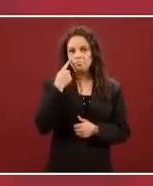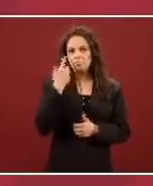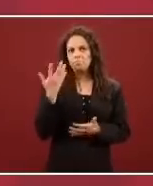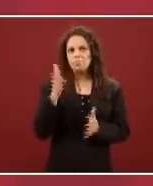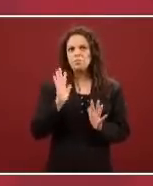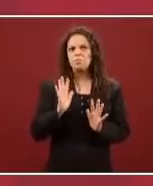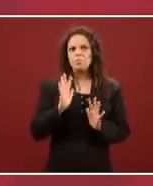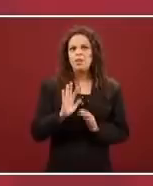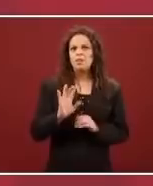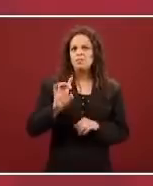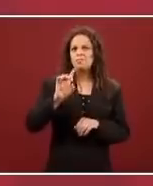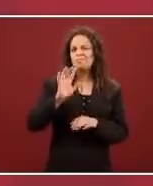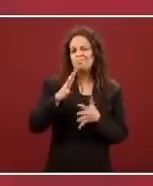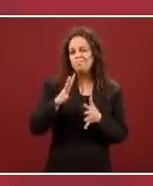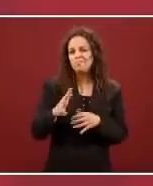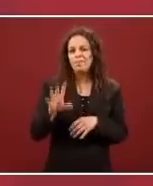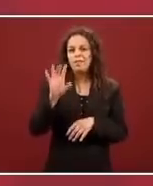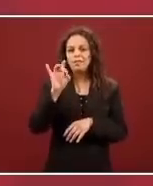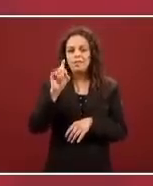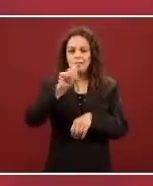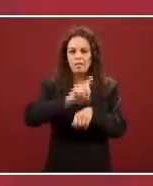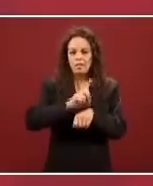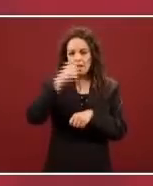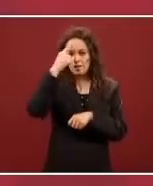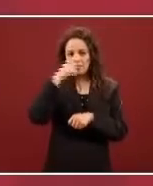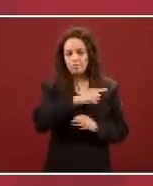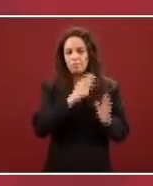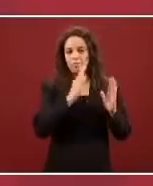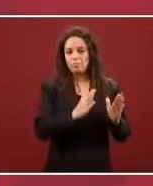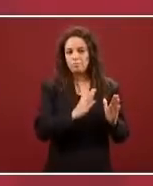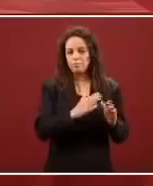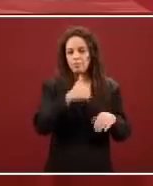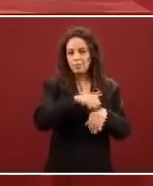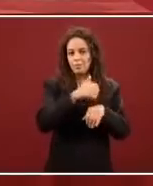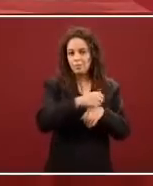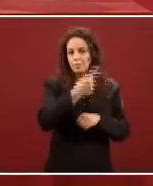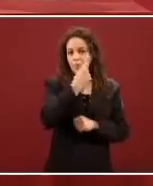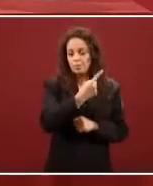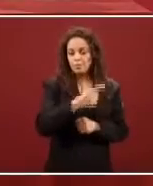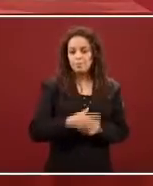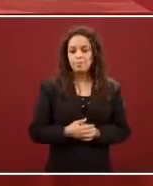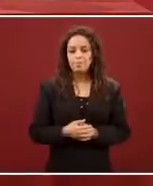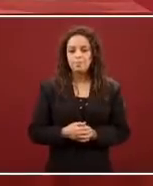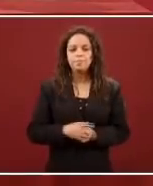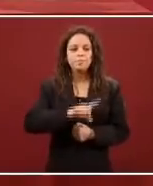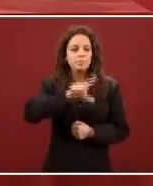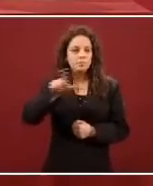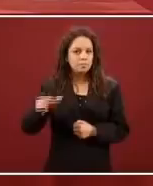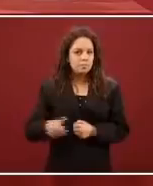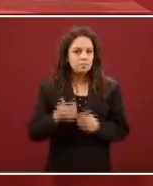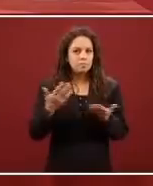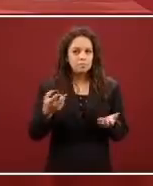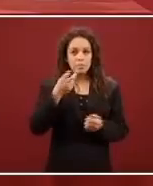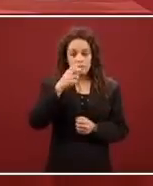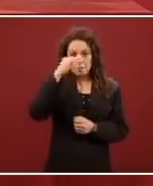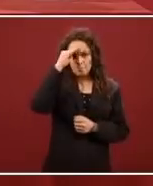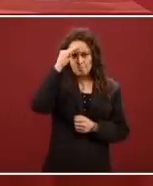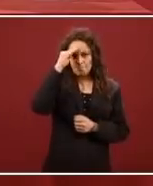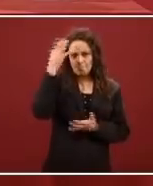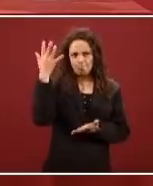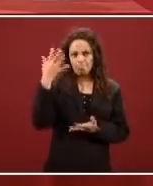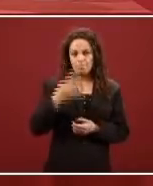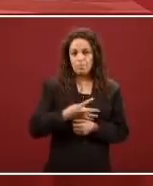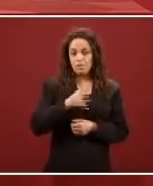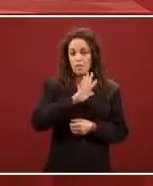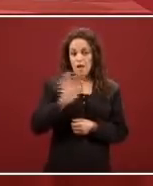30 días promedio para el escenario 1 y luego pensando que ya a partir de ese cuarto, de esa cuarta